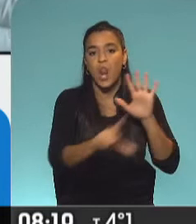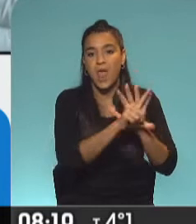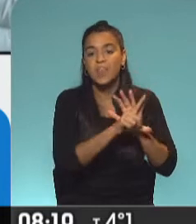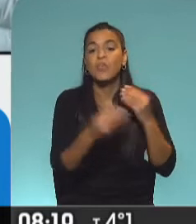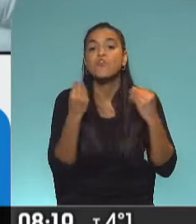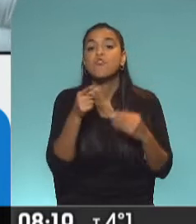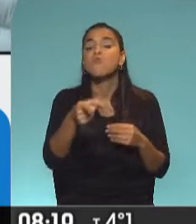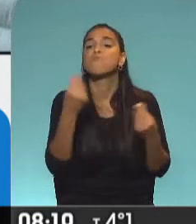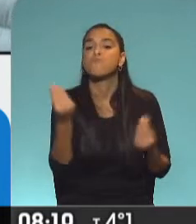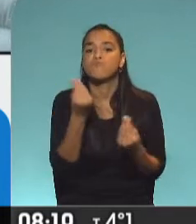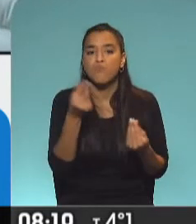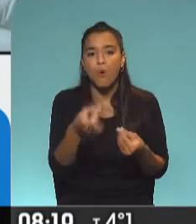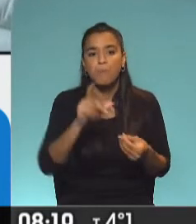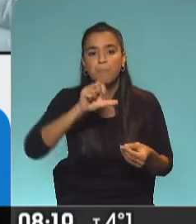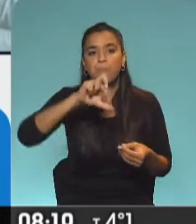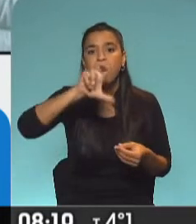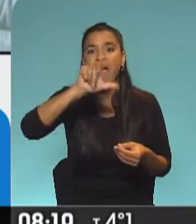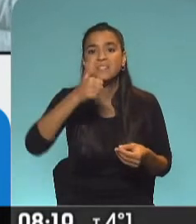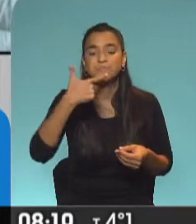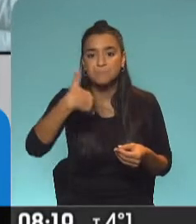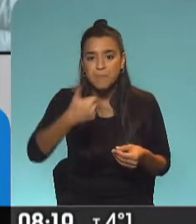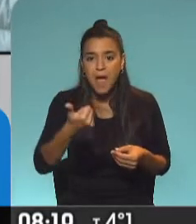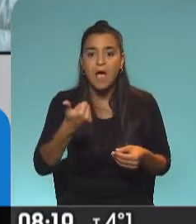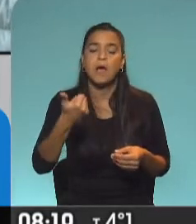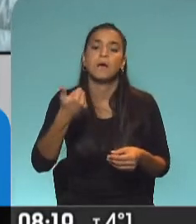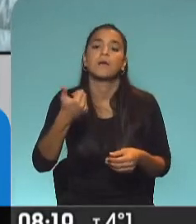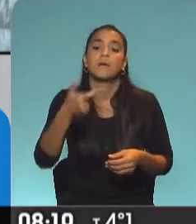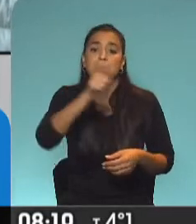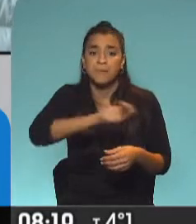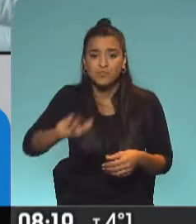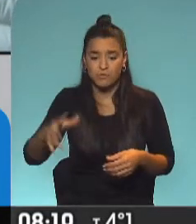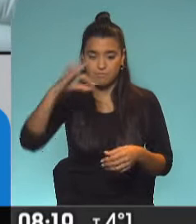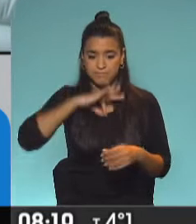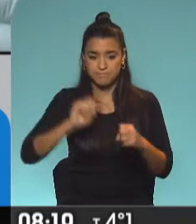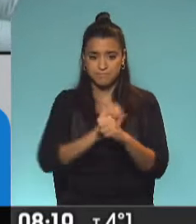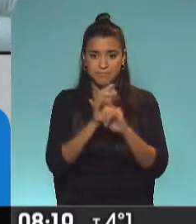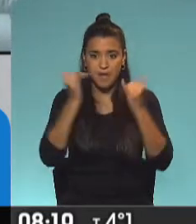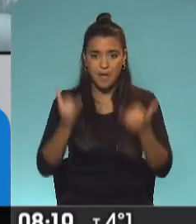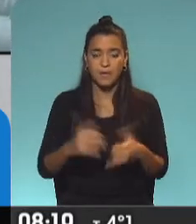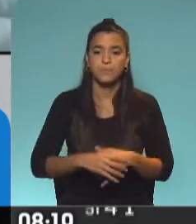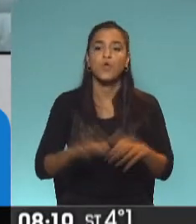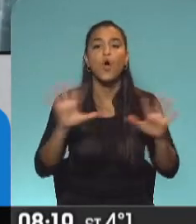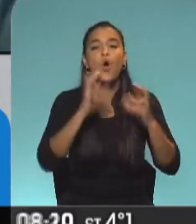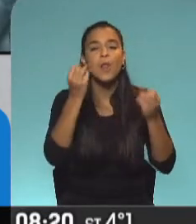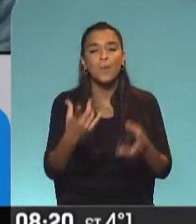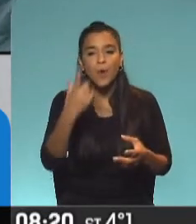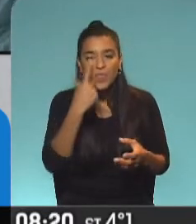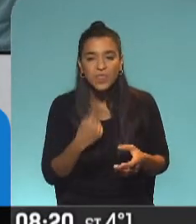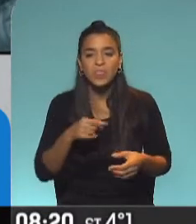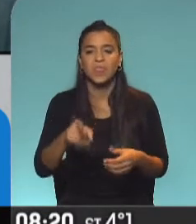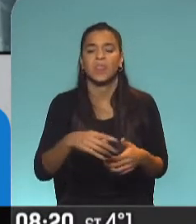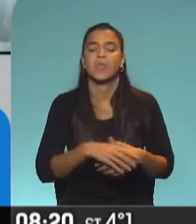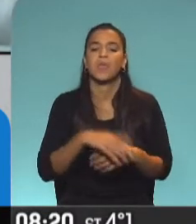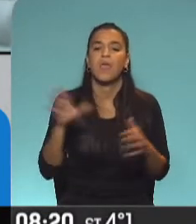¿Cómo opera el plasma en los pacientes que están infectados con coronavirus? ¿Qué tal? Buen día, Silvia